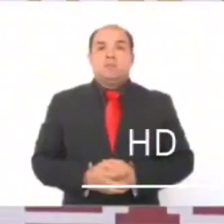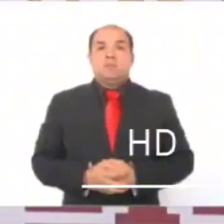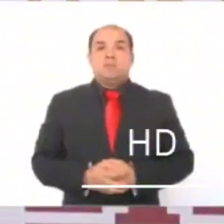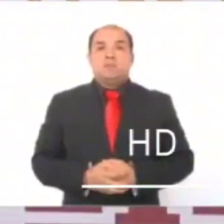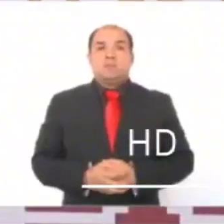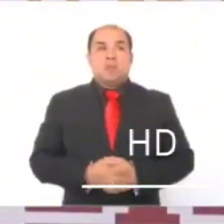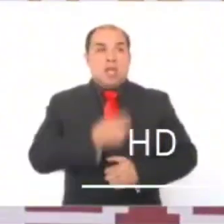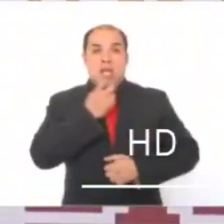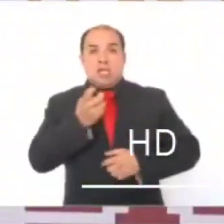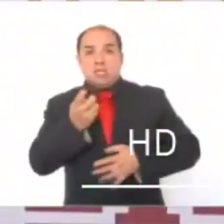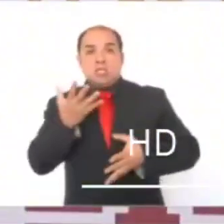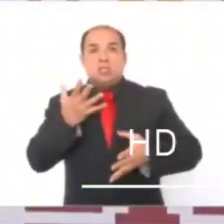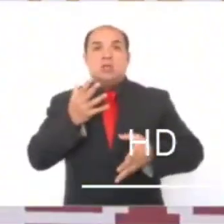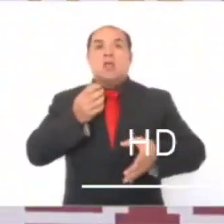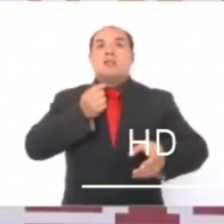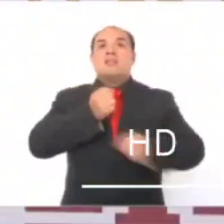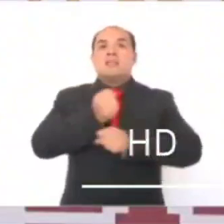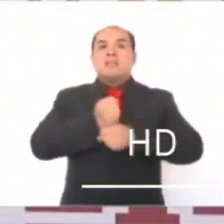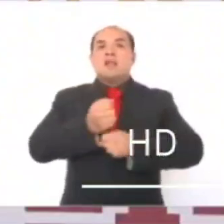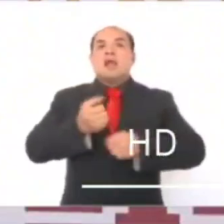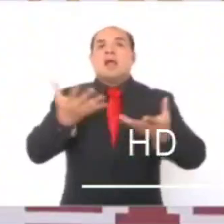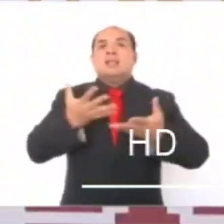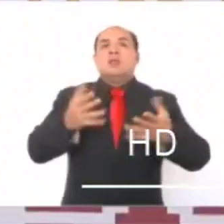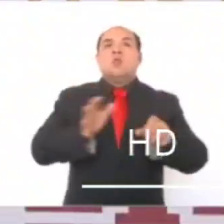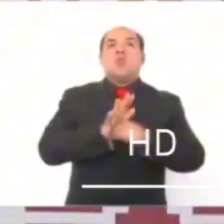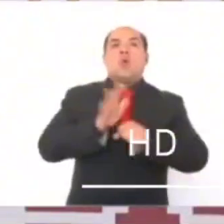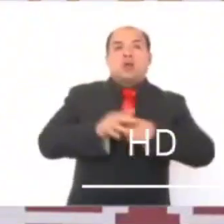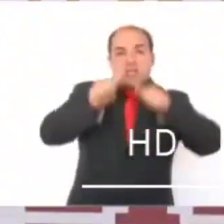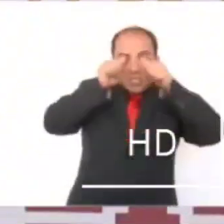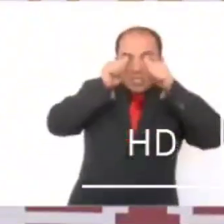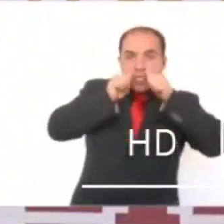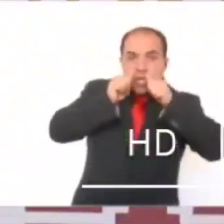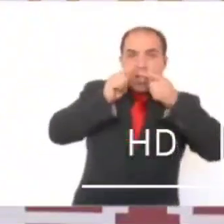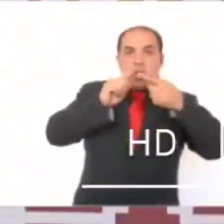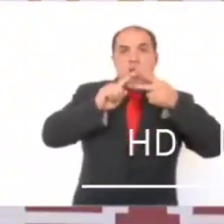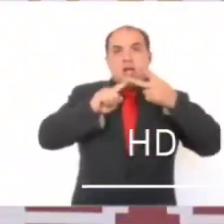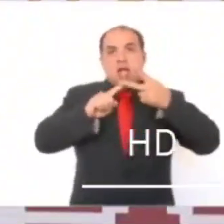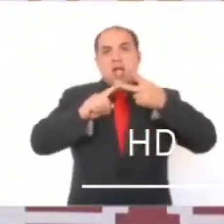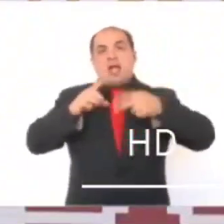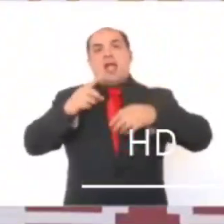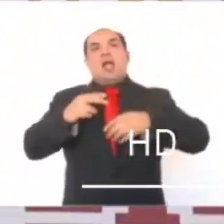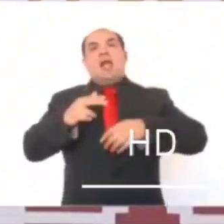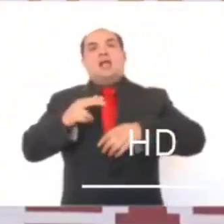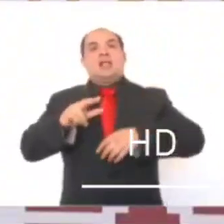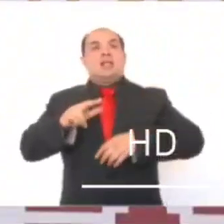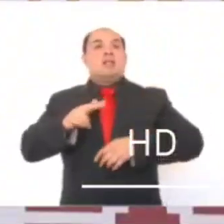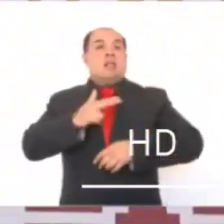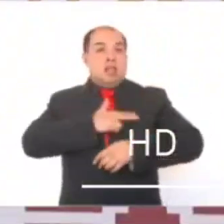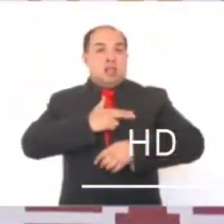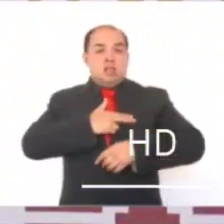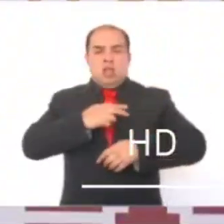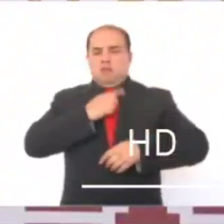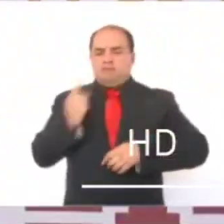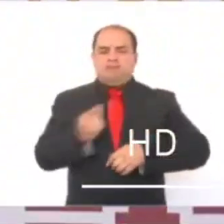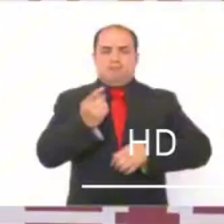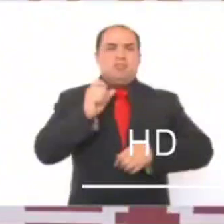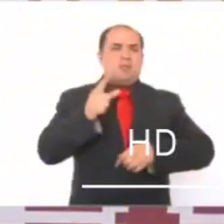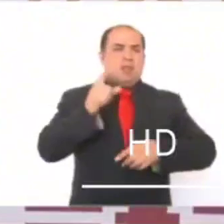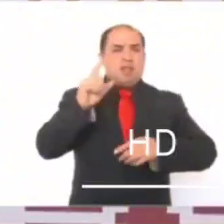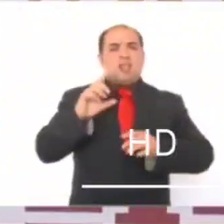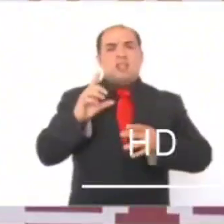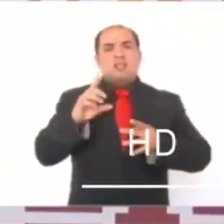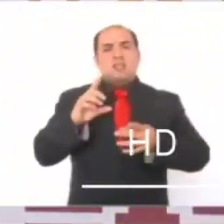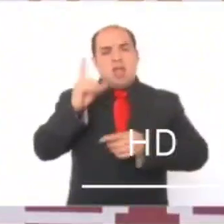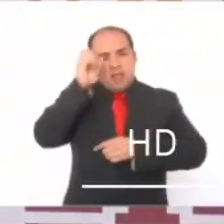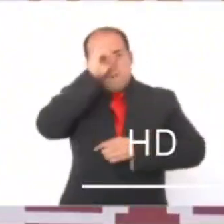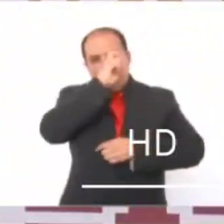ataques provocan, entre otras cosas, cegueras, cicatrices permanentes y dificultades sociales, porque la